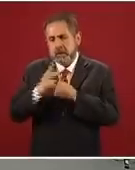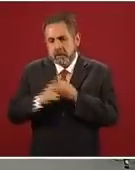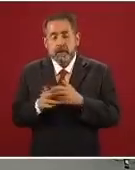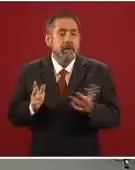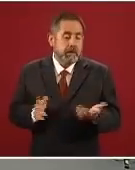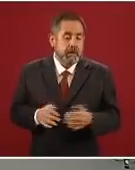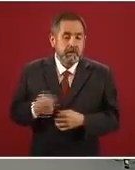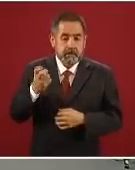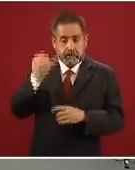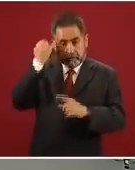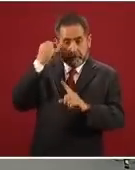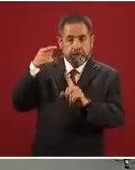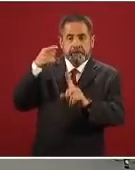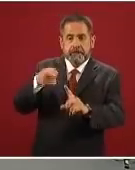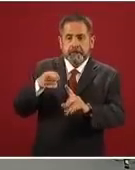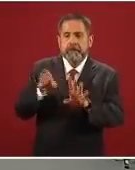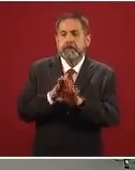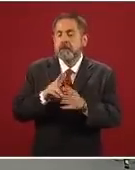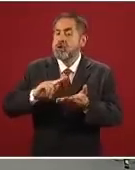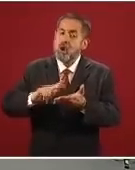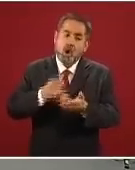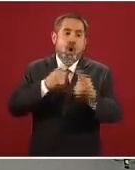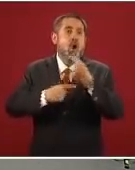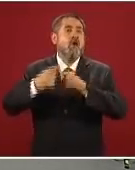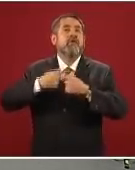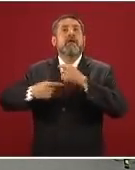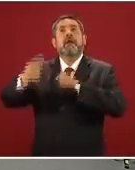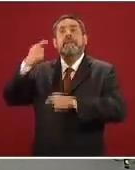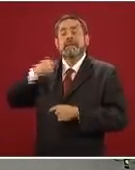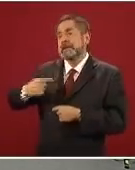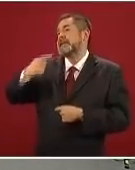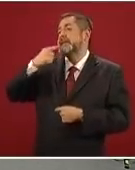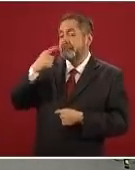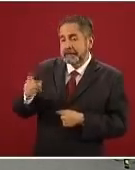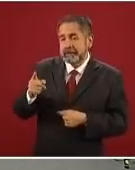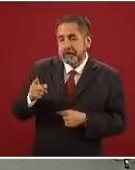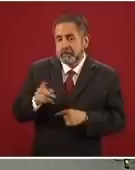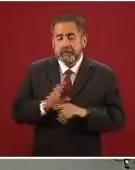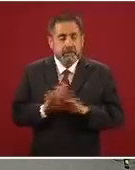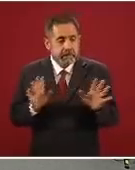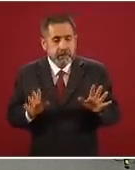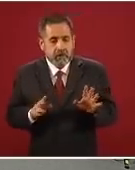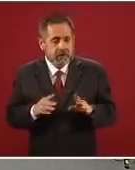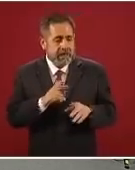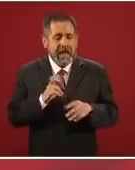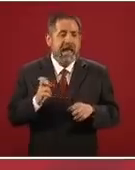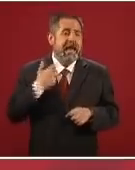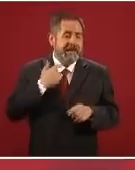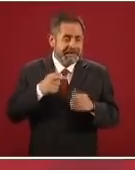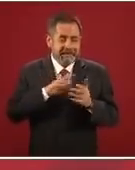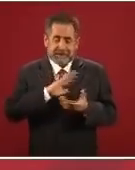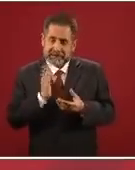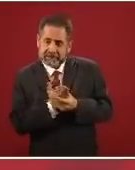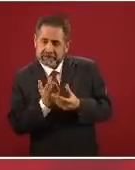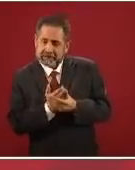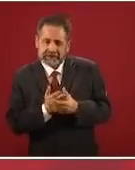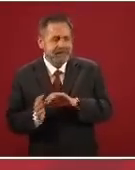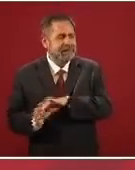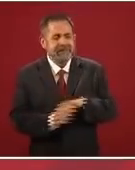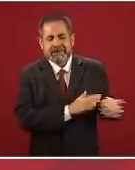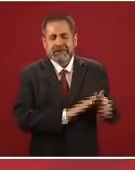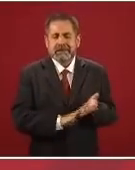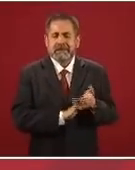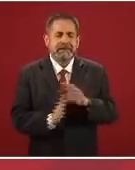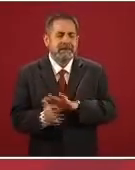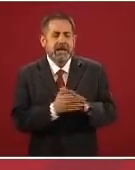ese sentido, tenemos que volver a iniciar un procedimiento, pero sin tocar el anterior. ¿Por qué?